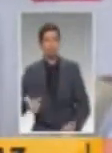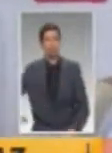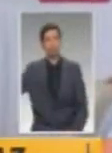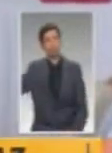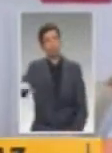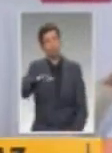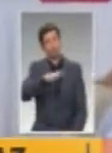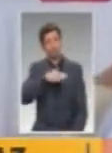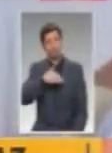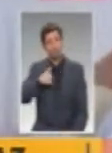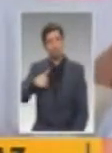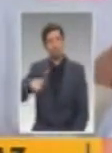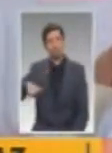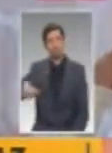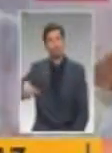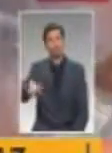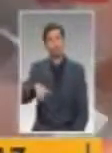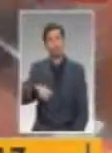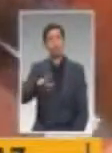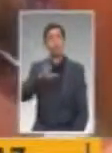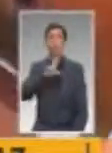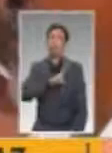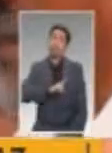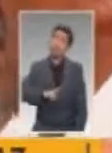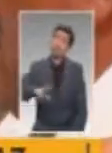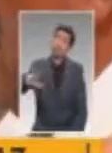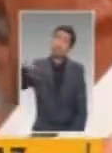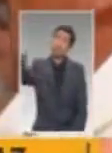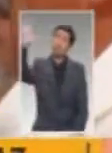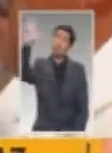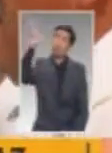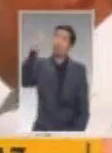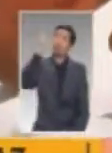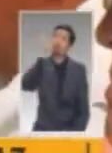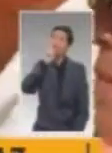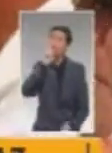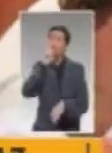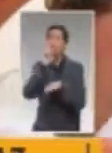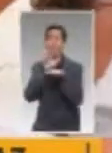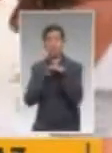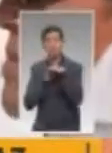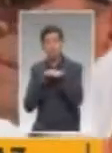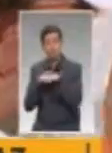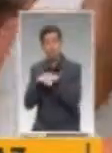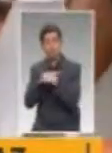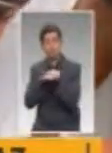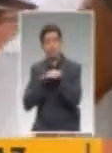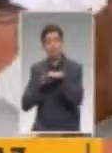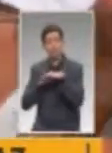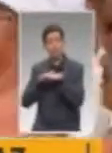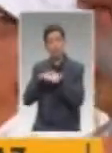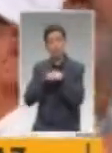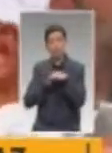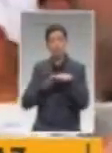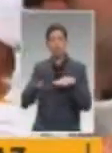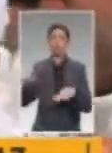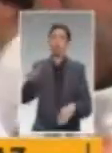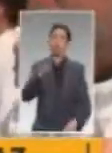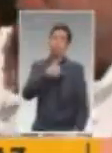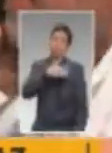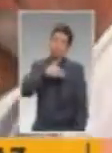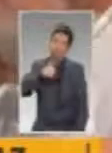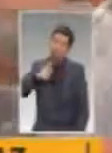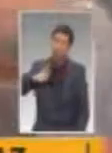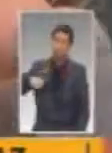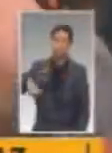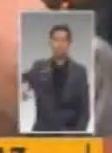de bendecir también los objetos y las personas hacia los cuales se arroja,